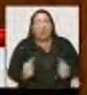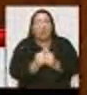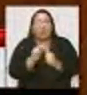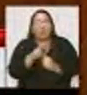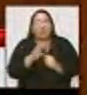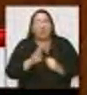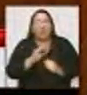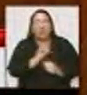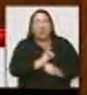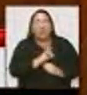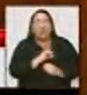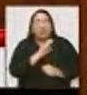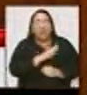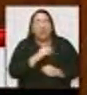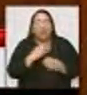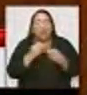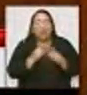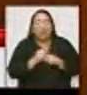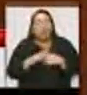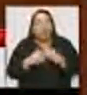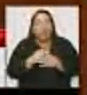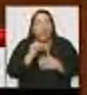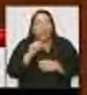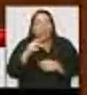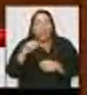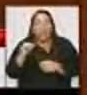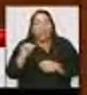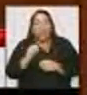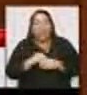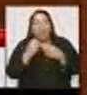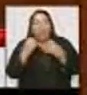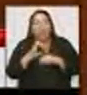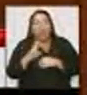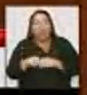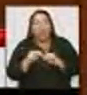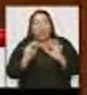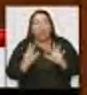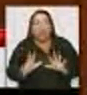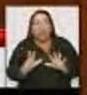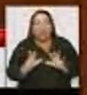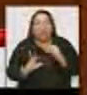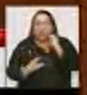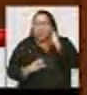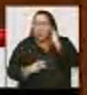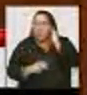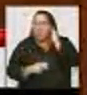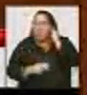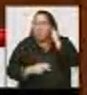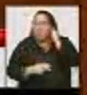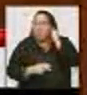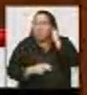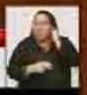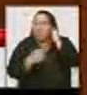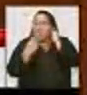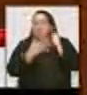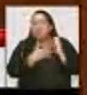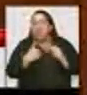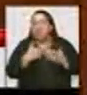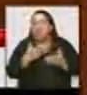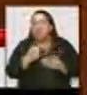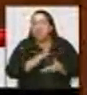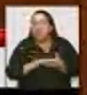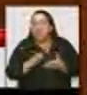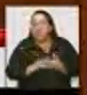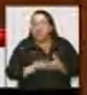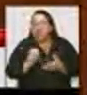29 entidades del Estado, así por el INEI, en información del 2018, que es preliminar. Señor presidente, solicito